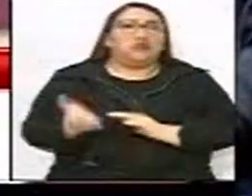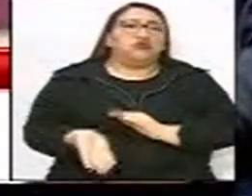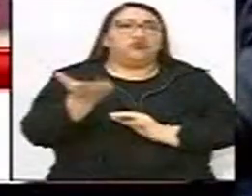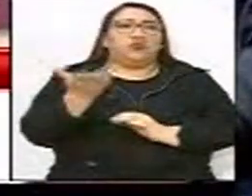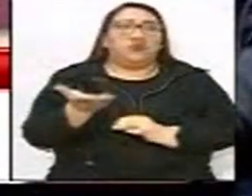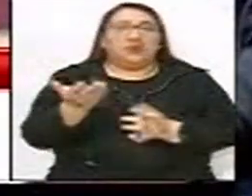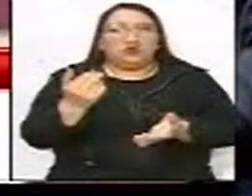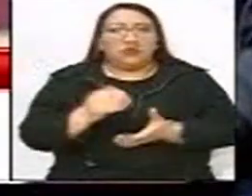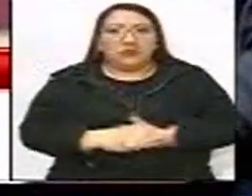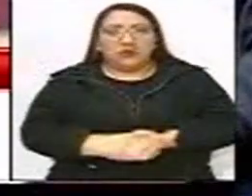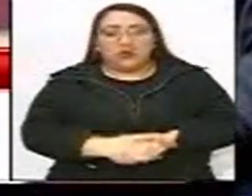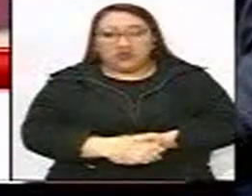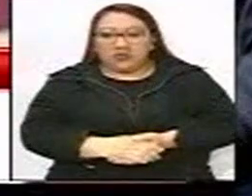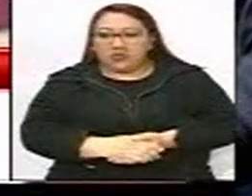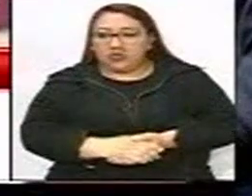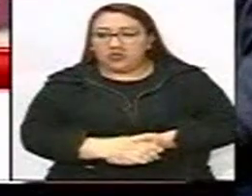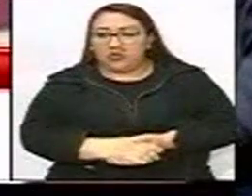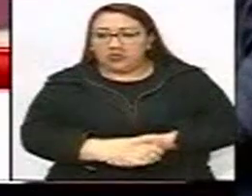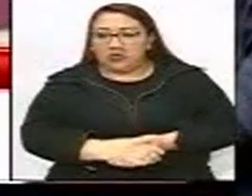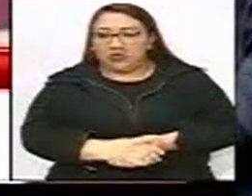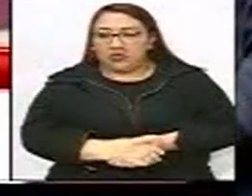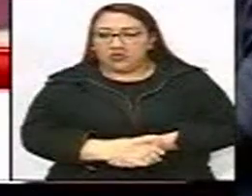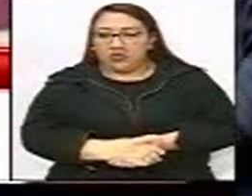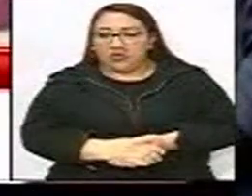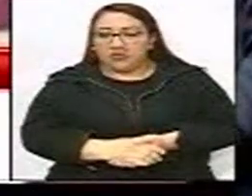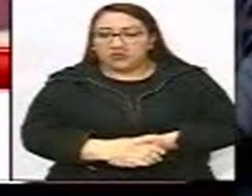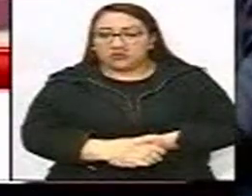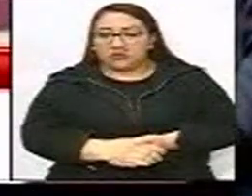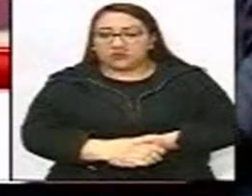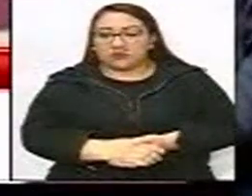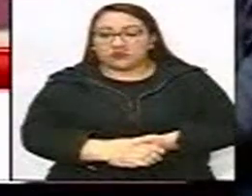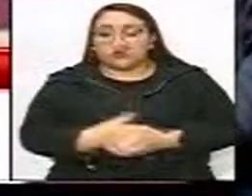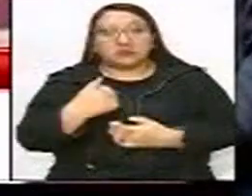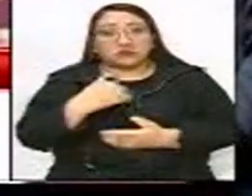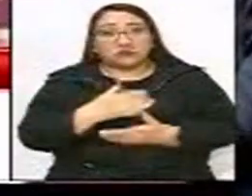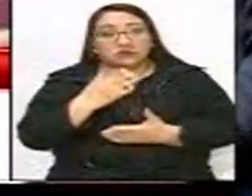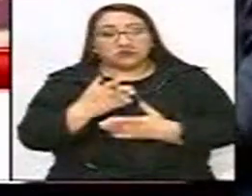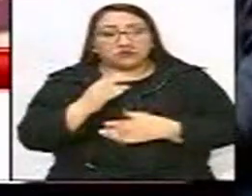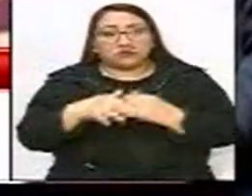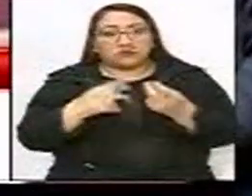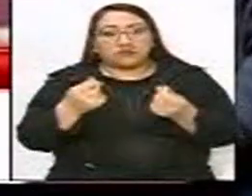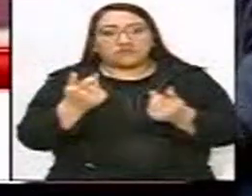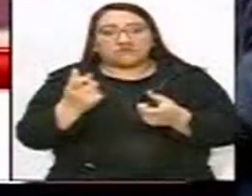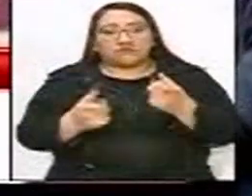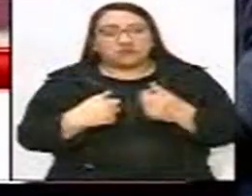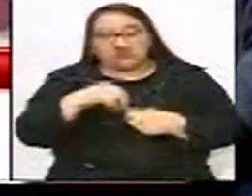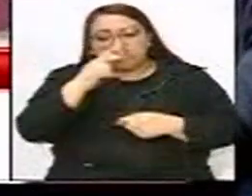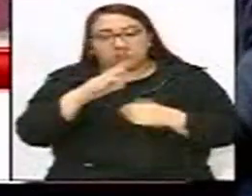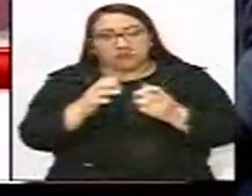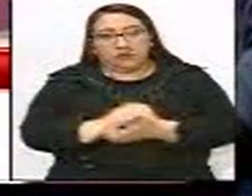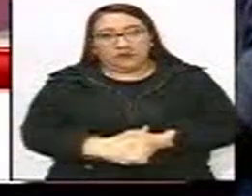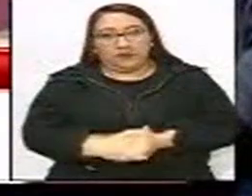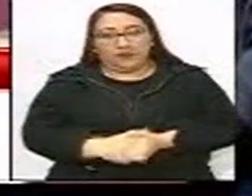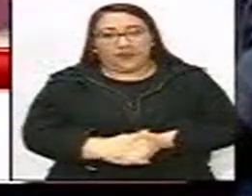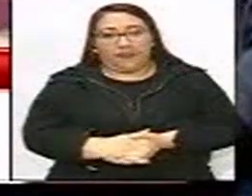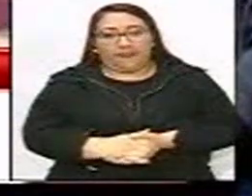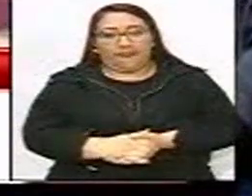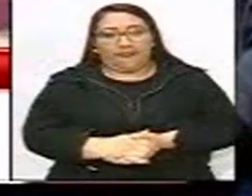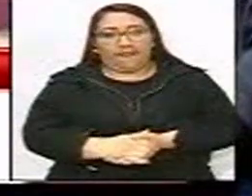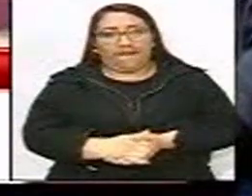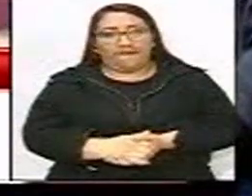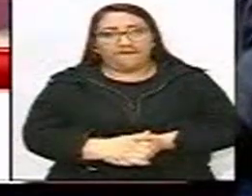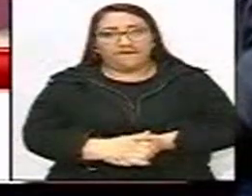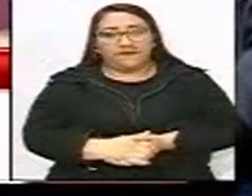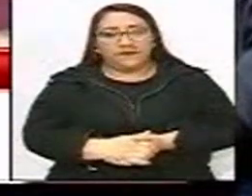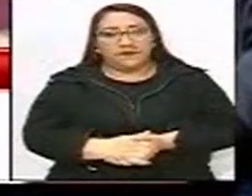anti Lima, ¿no?, en la gestión de la señora Villarán, que ha perjudicado los bolsillos del pueblo, de la gente que